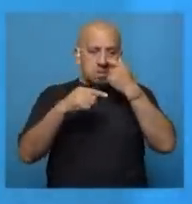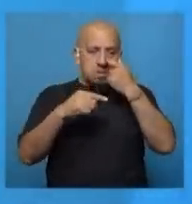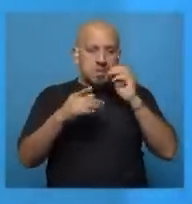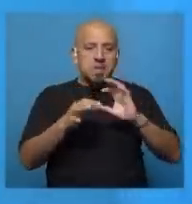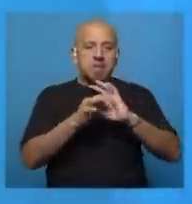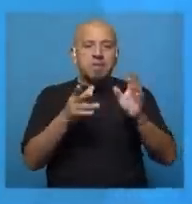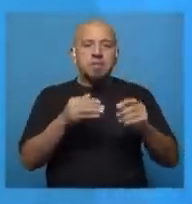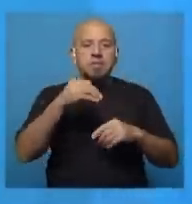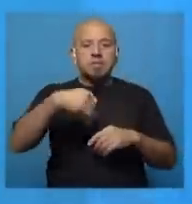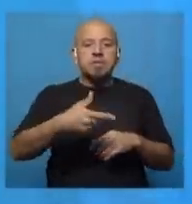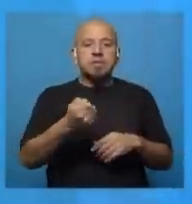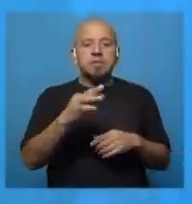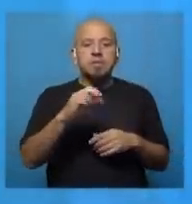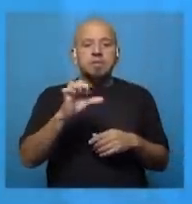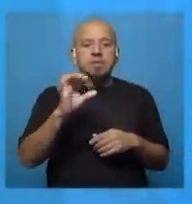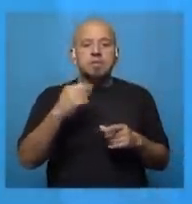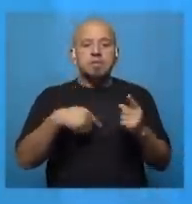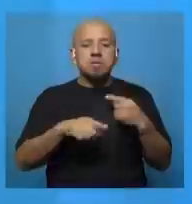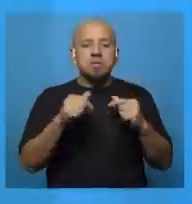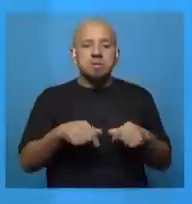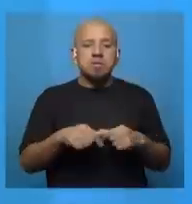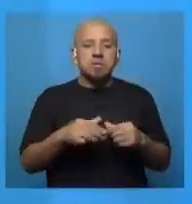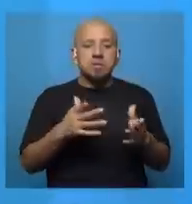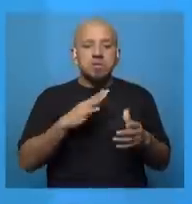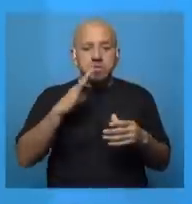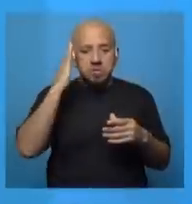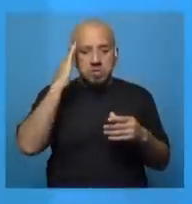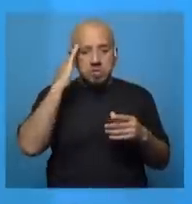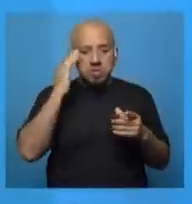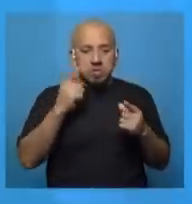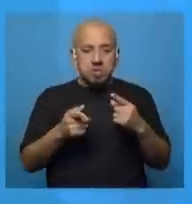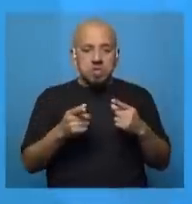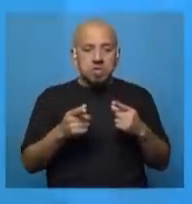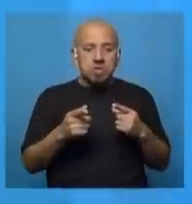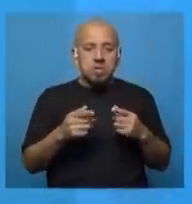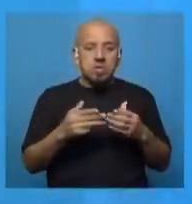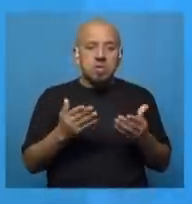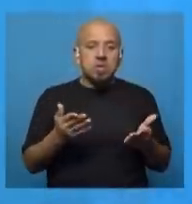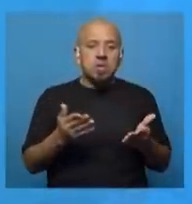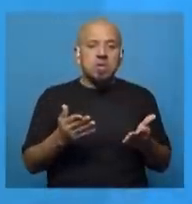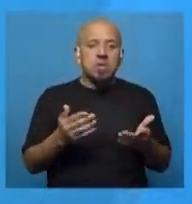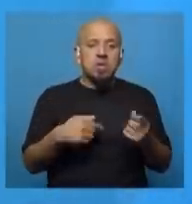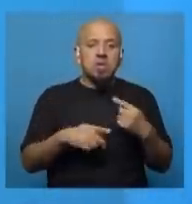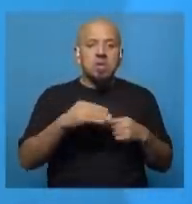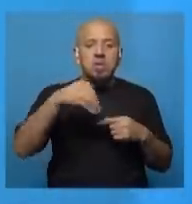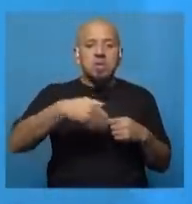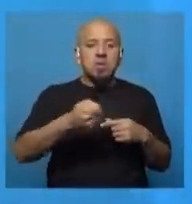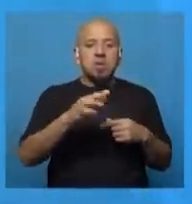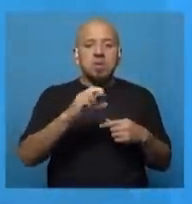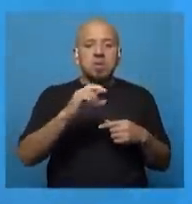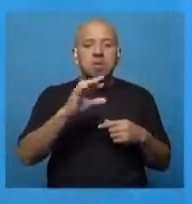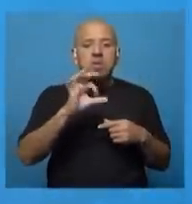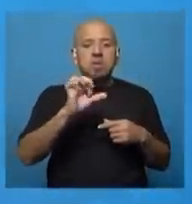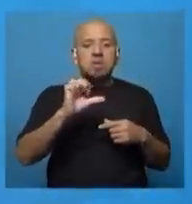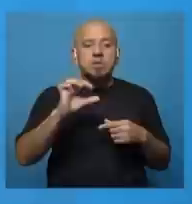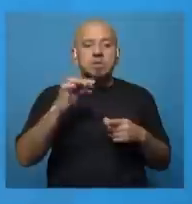de marcete de lo que surgió estos días quedó clarísimo que el anuncio de que se le podía dar a Marcelo un pasaporte uruguayo